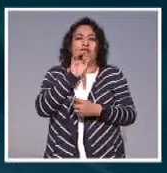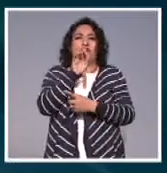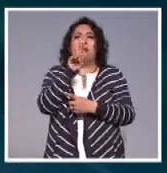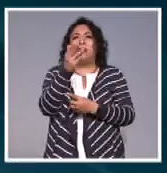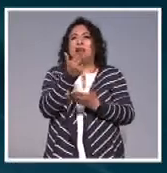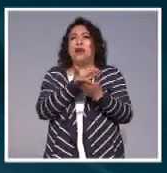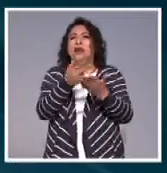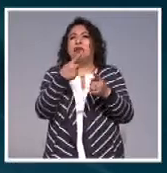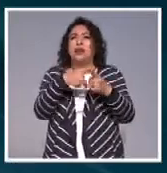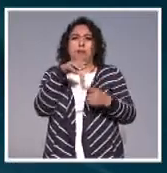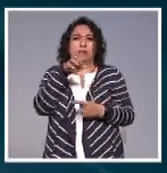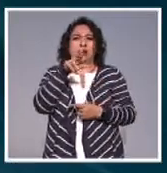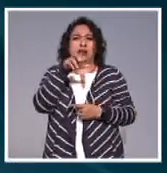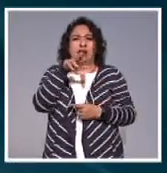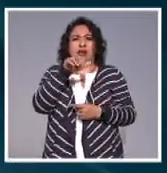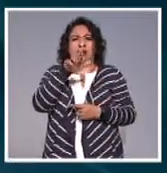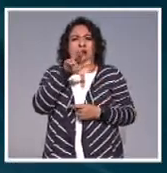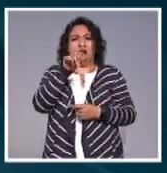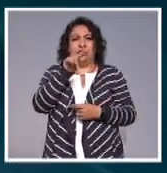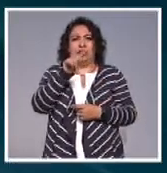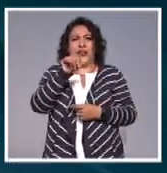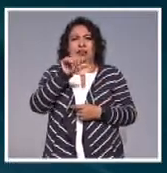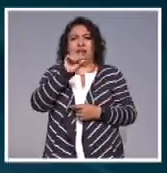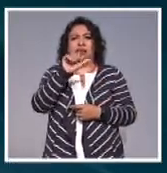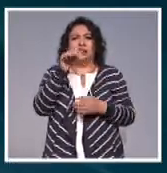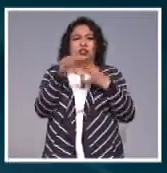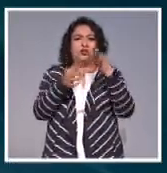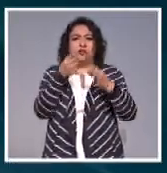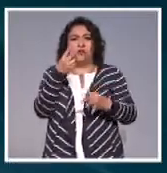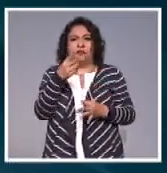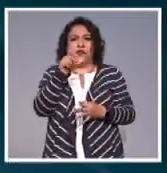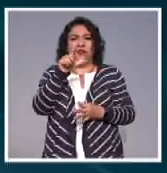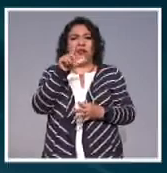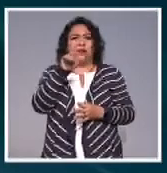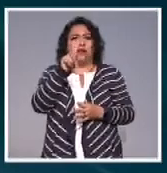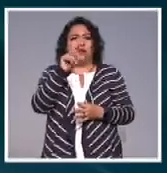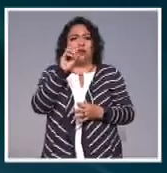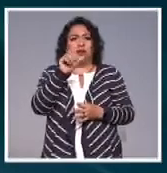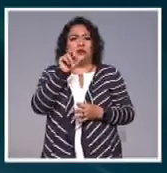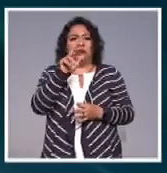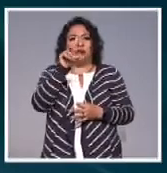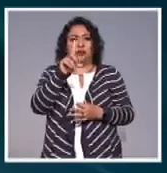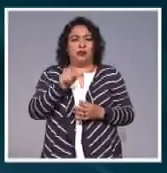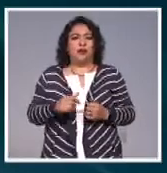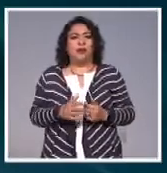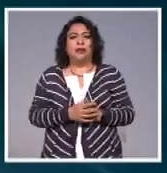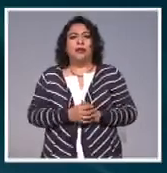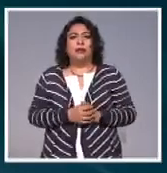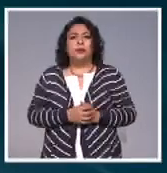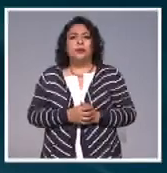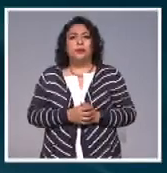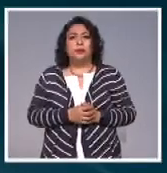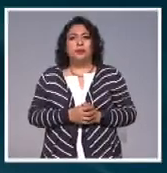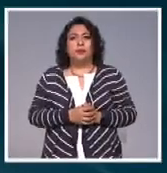ilustrada, de Mariana Arta Sánchez. Noticias 22, Alberto Aranda.